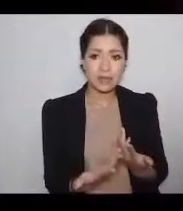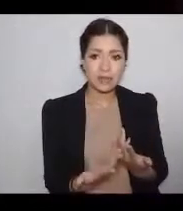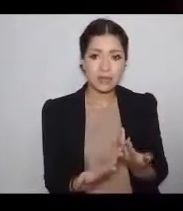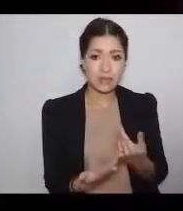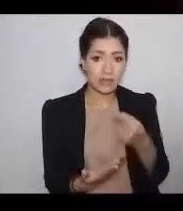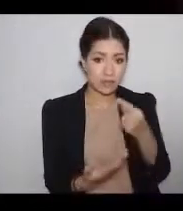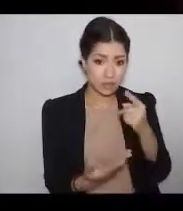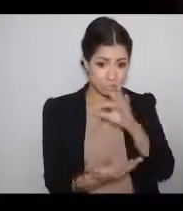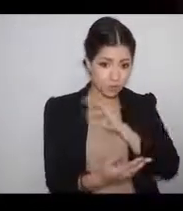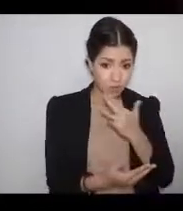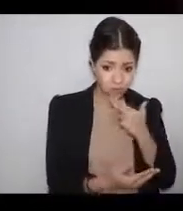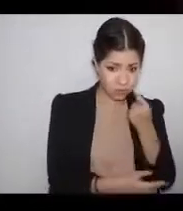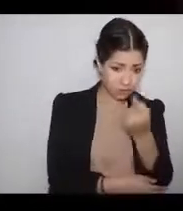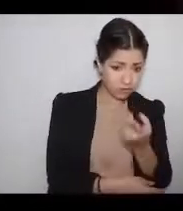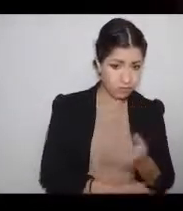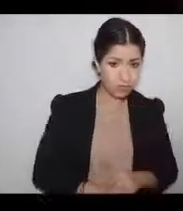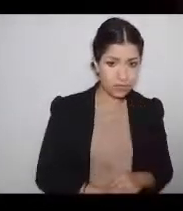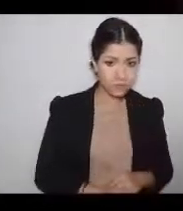paciencia.